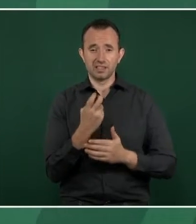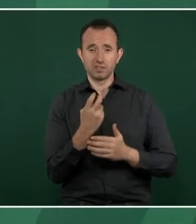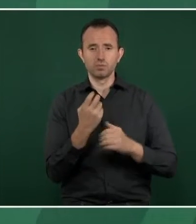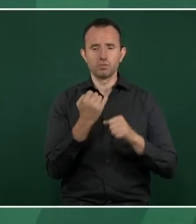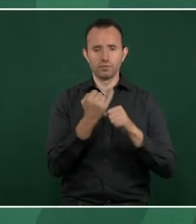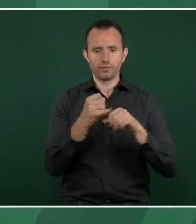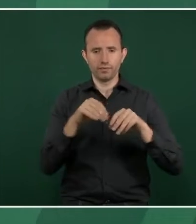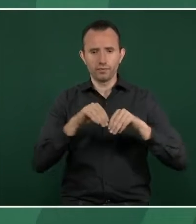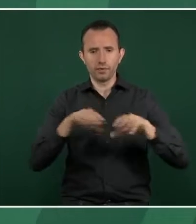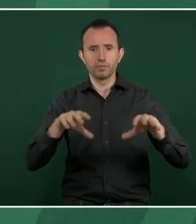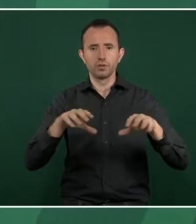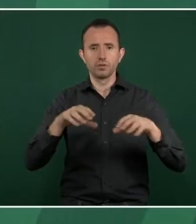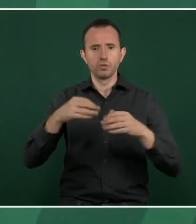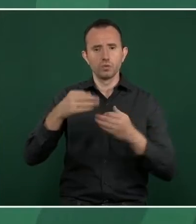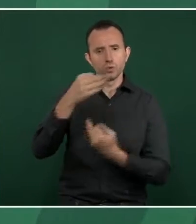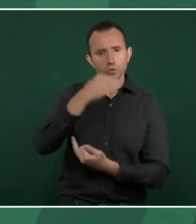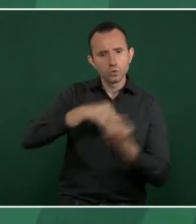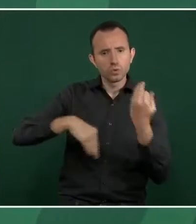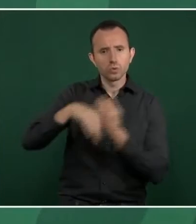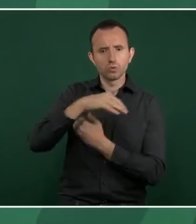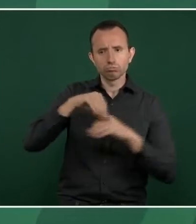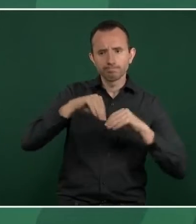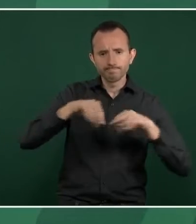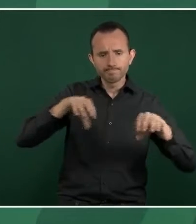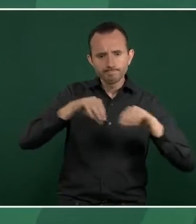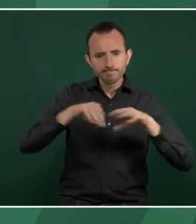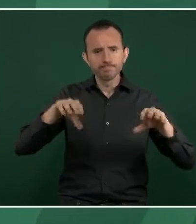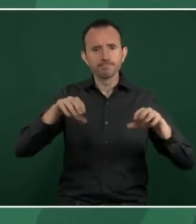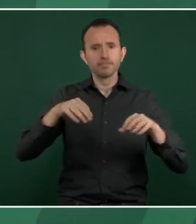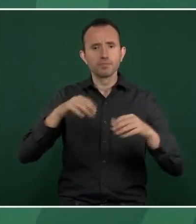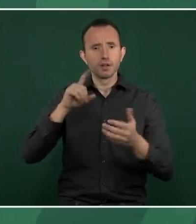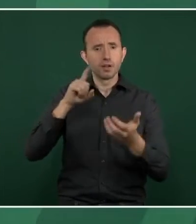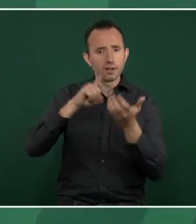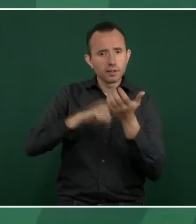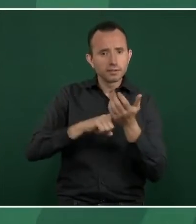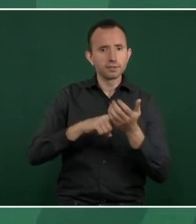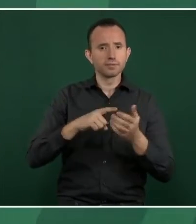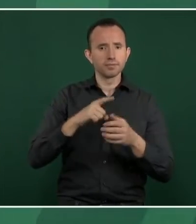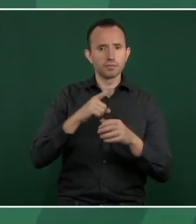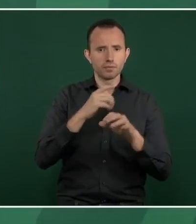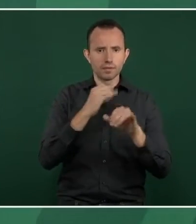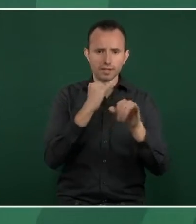disponible en redes sociales,